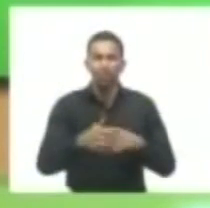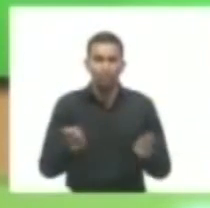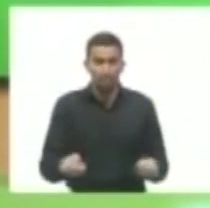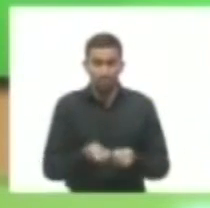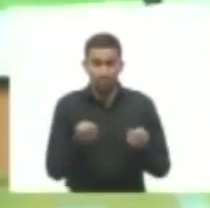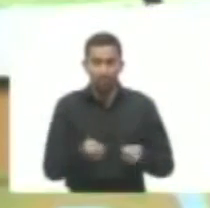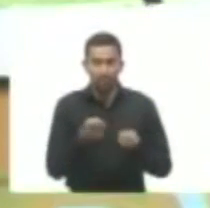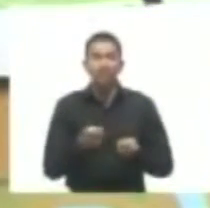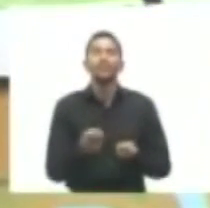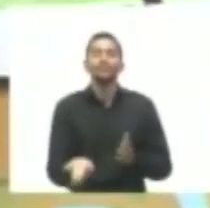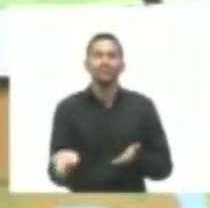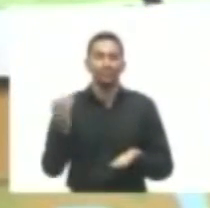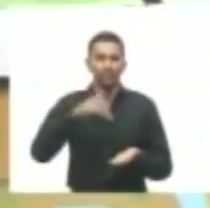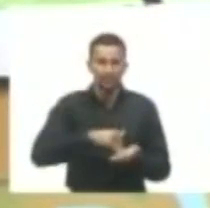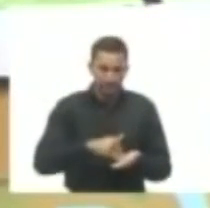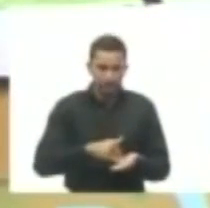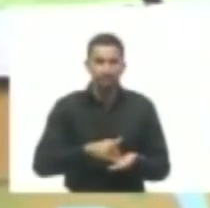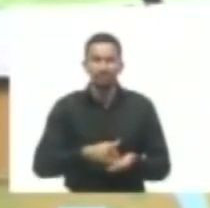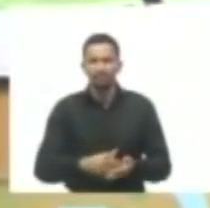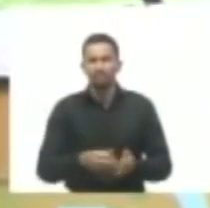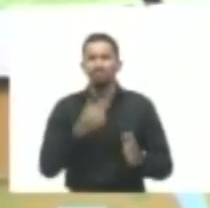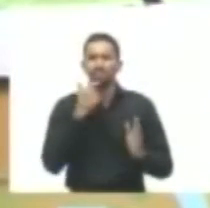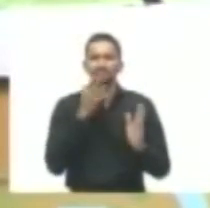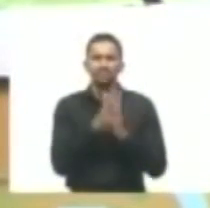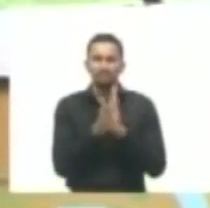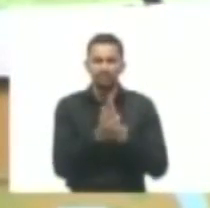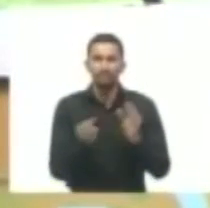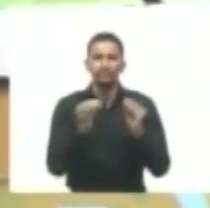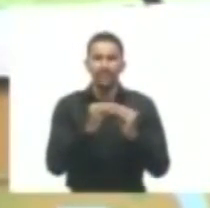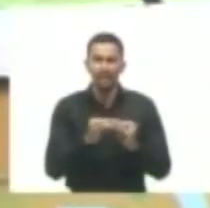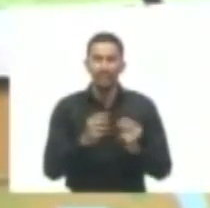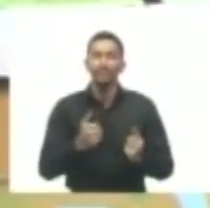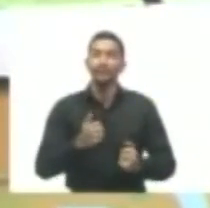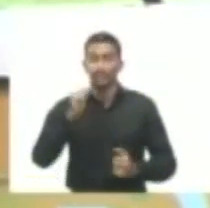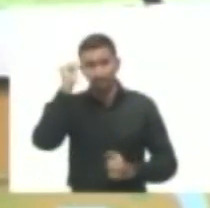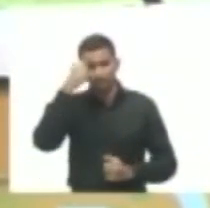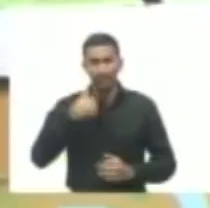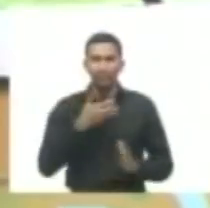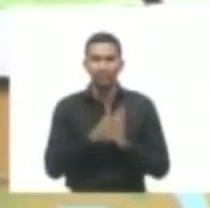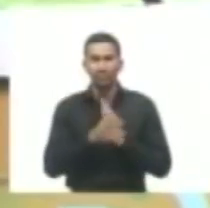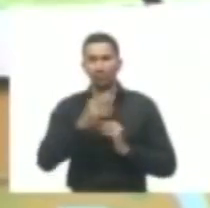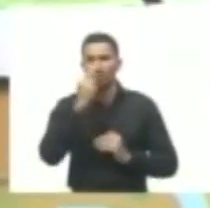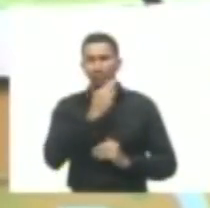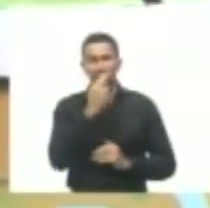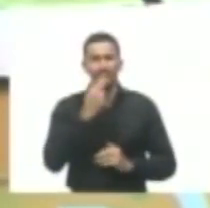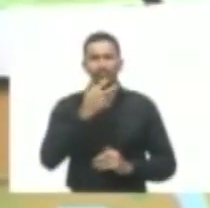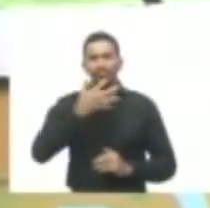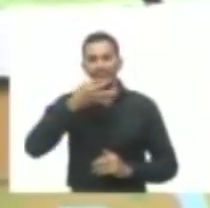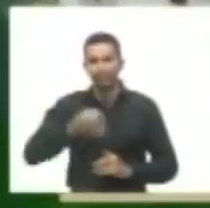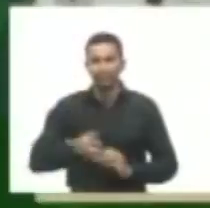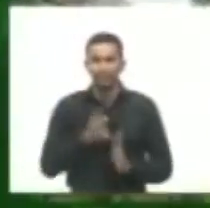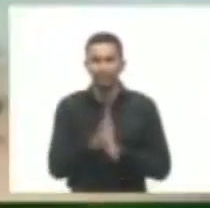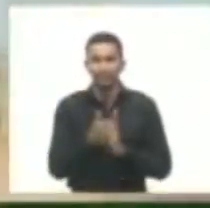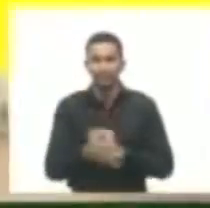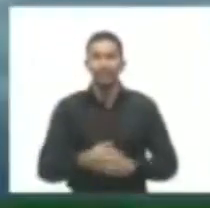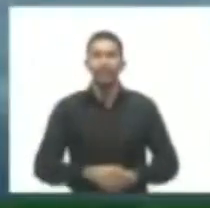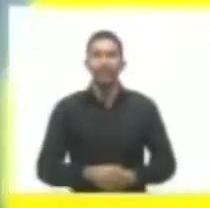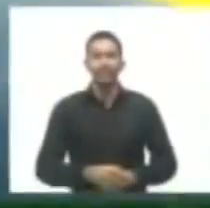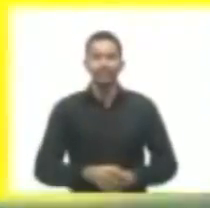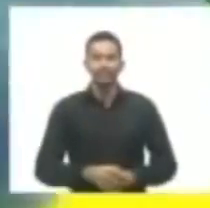en breve retornamos con muchísimo más aquí en las noticias. Recuerden que nuestro compromiso siempre es con la verdad. Volvemos.